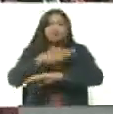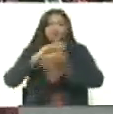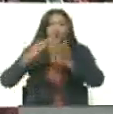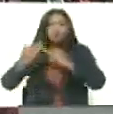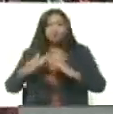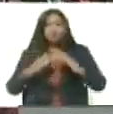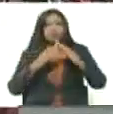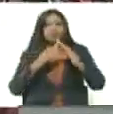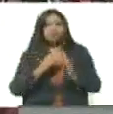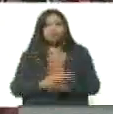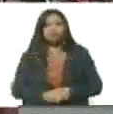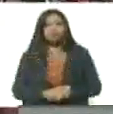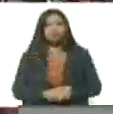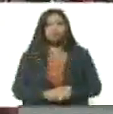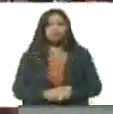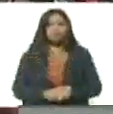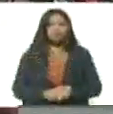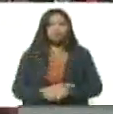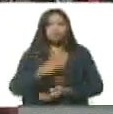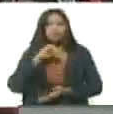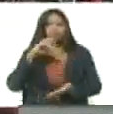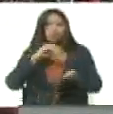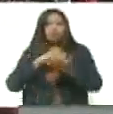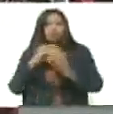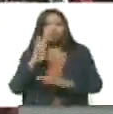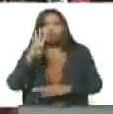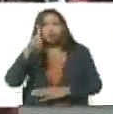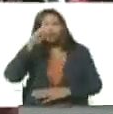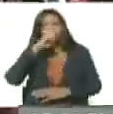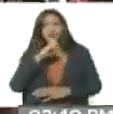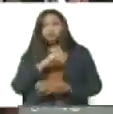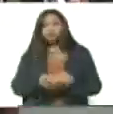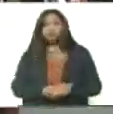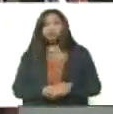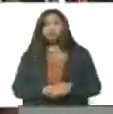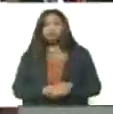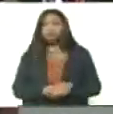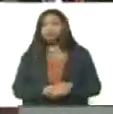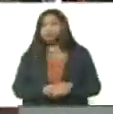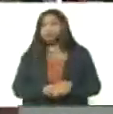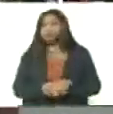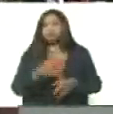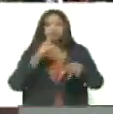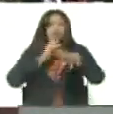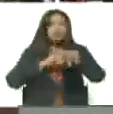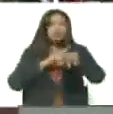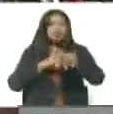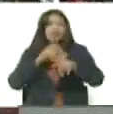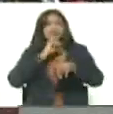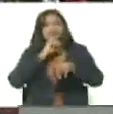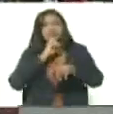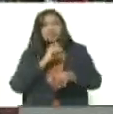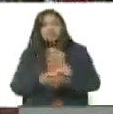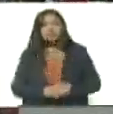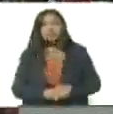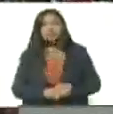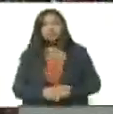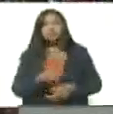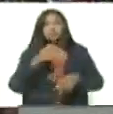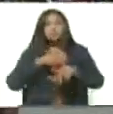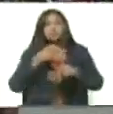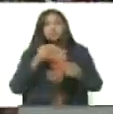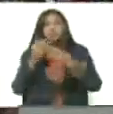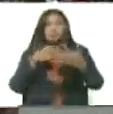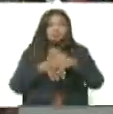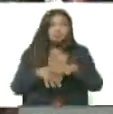VH, nos tocó en estos 4 años los tiempos difíciles. Nos tocó atravesar